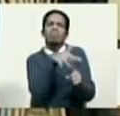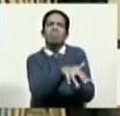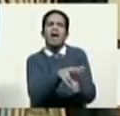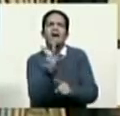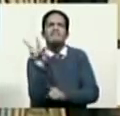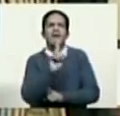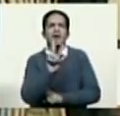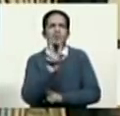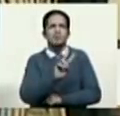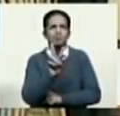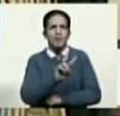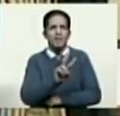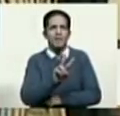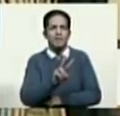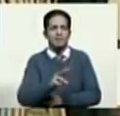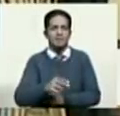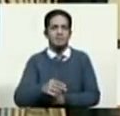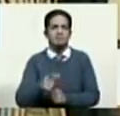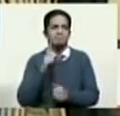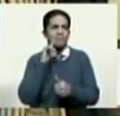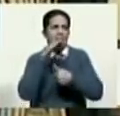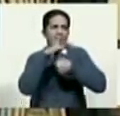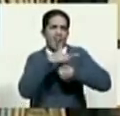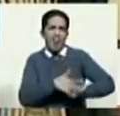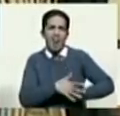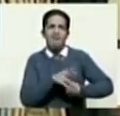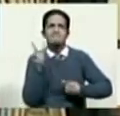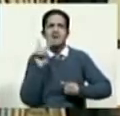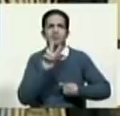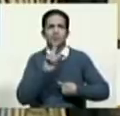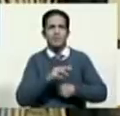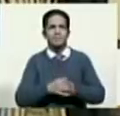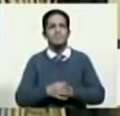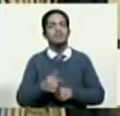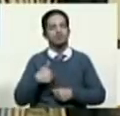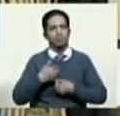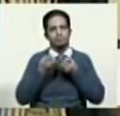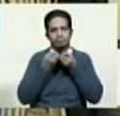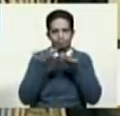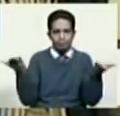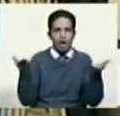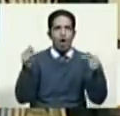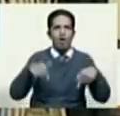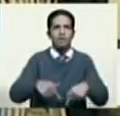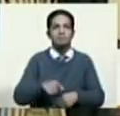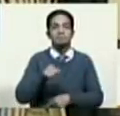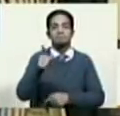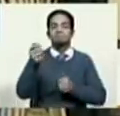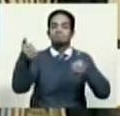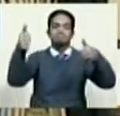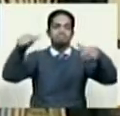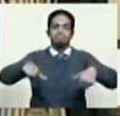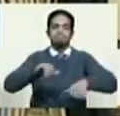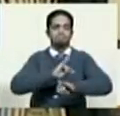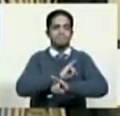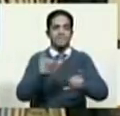rendir a nuestro país. Y yo sí les puedo decir hoy, han fracasado.